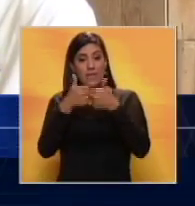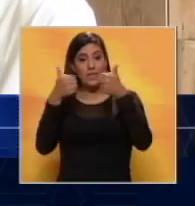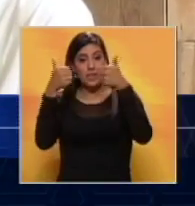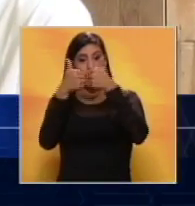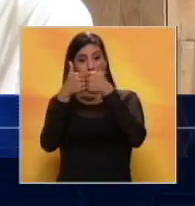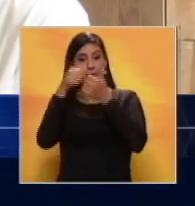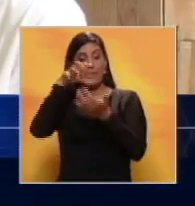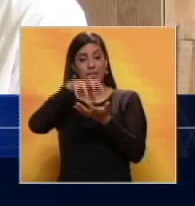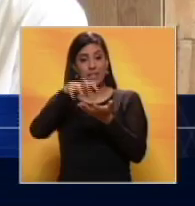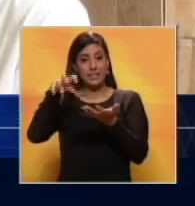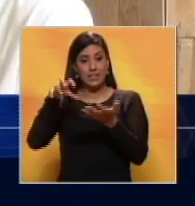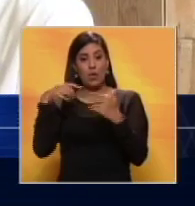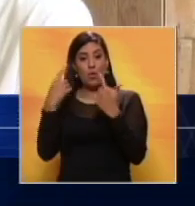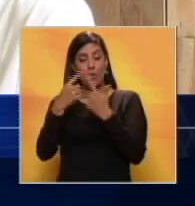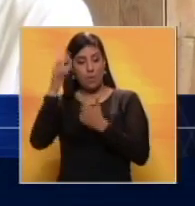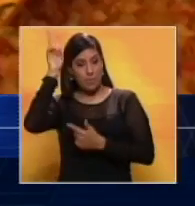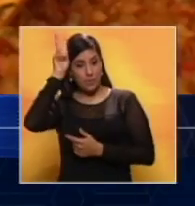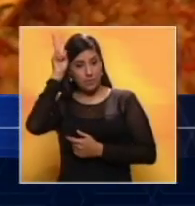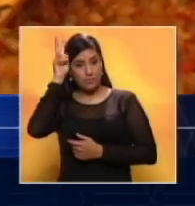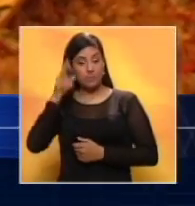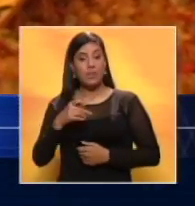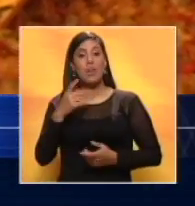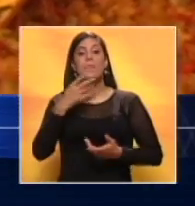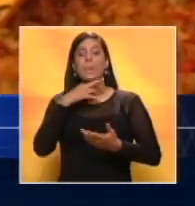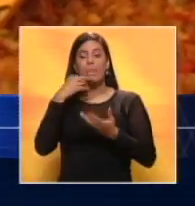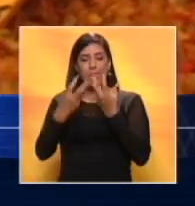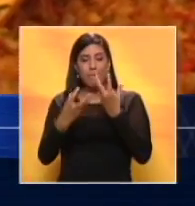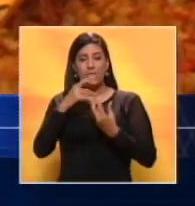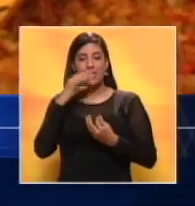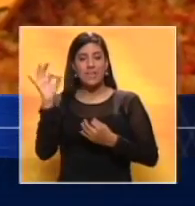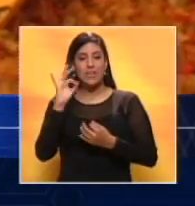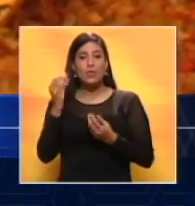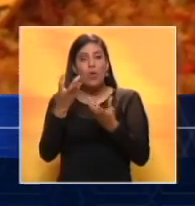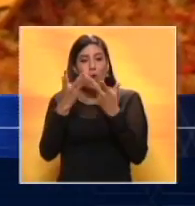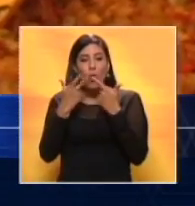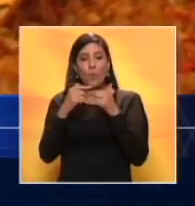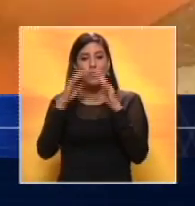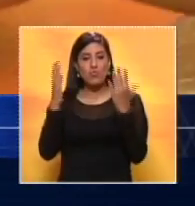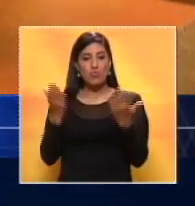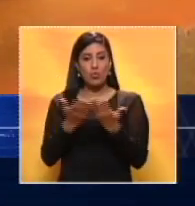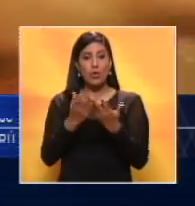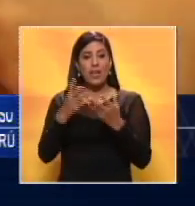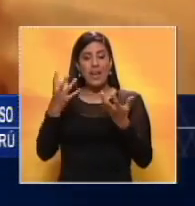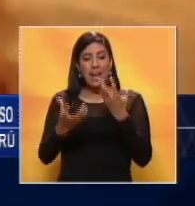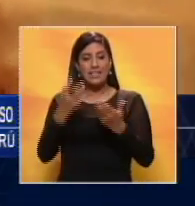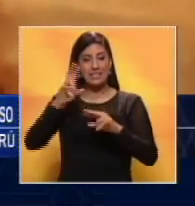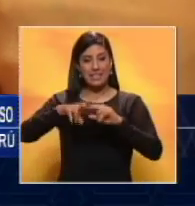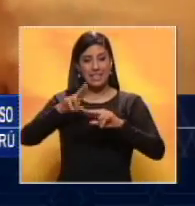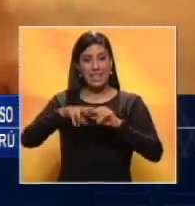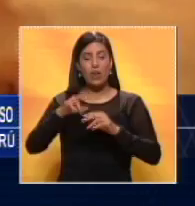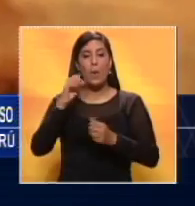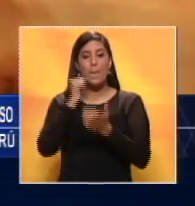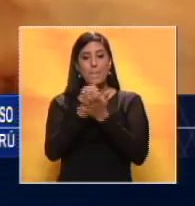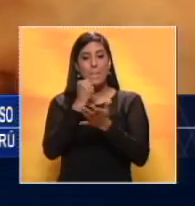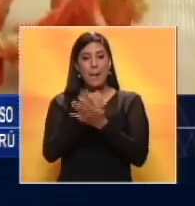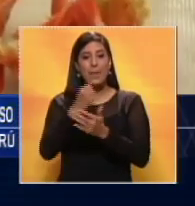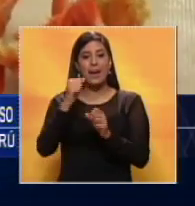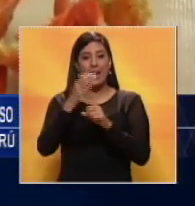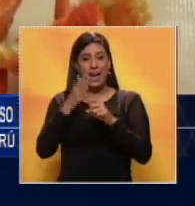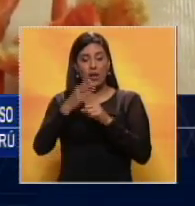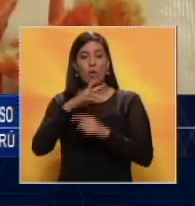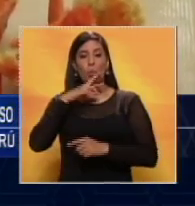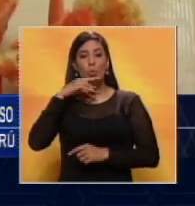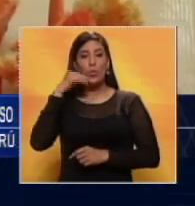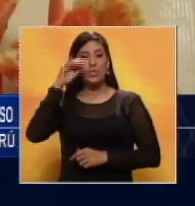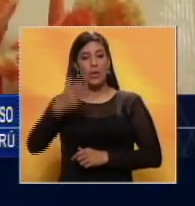regional de San Pellegrino Young Chef. Los sabores venezolanos en la palestra mundial. Un asado negro a base de papelón y ajíes dulces